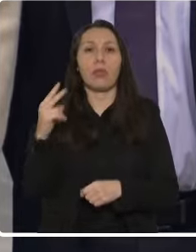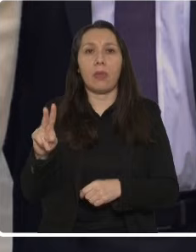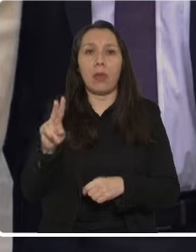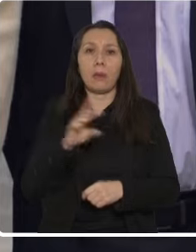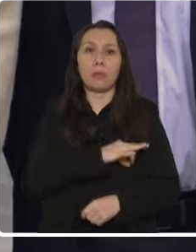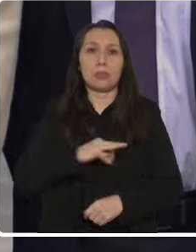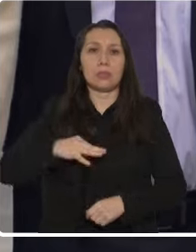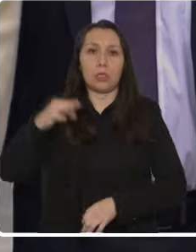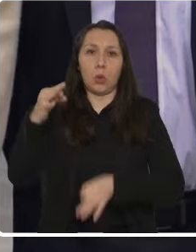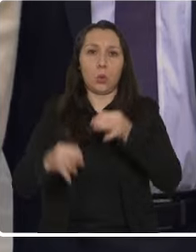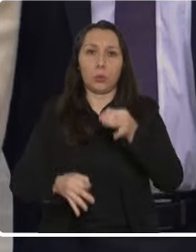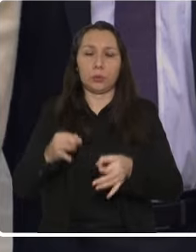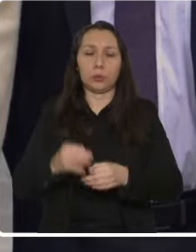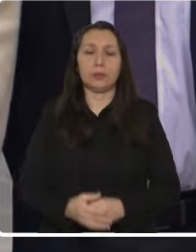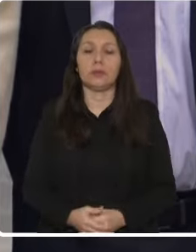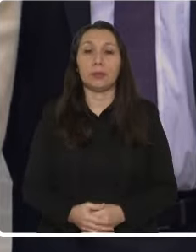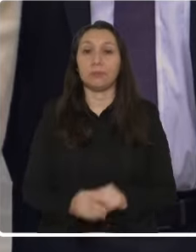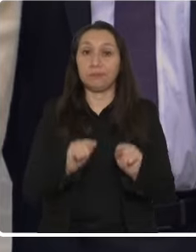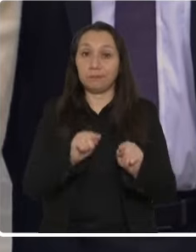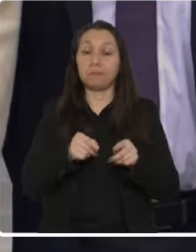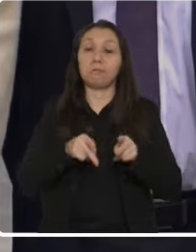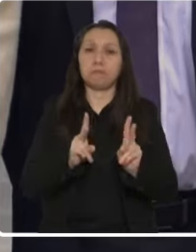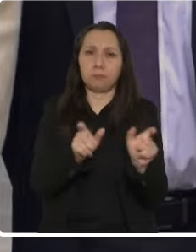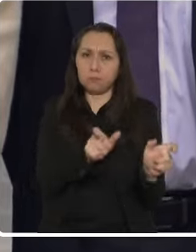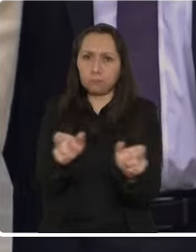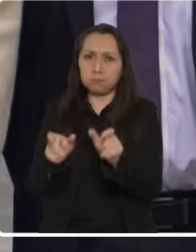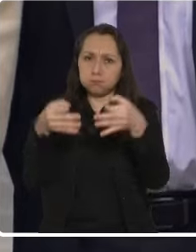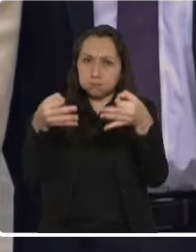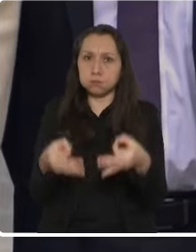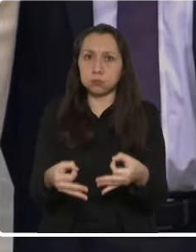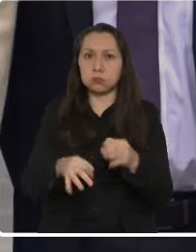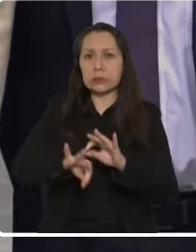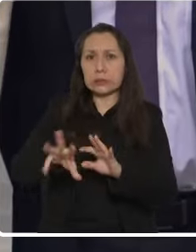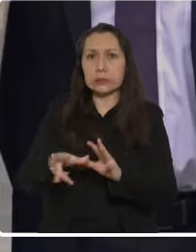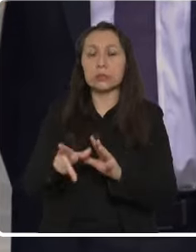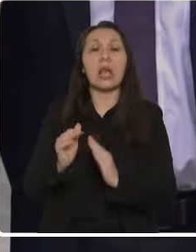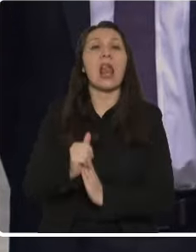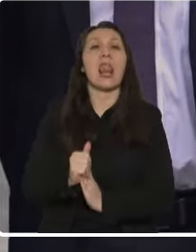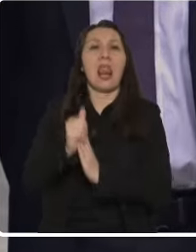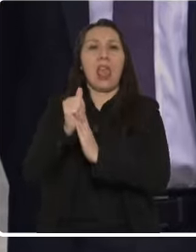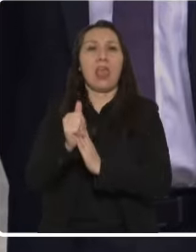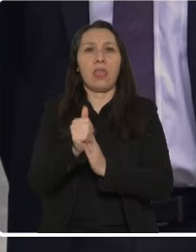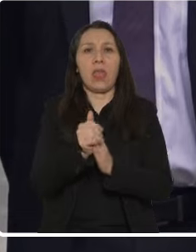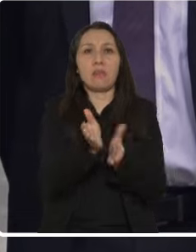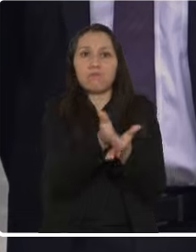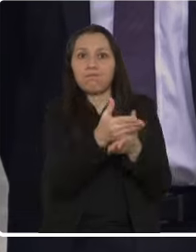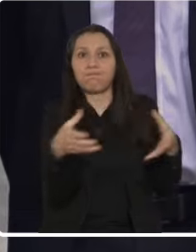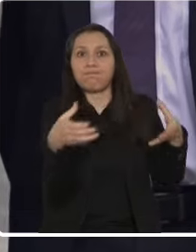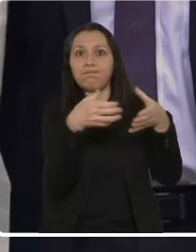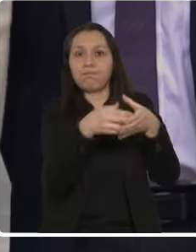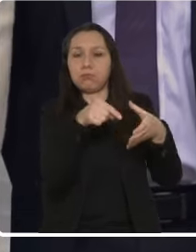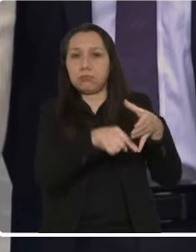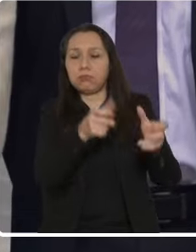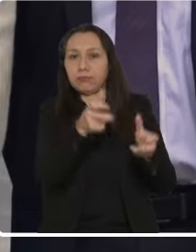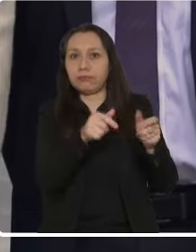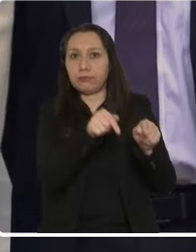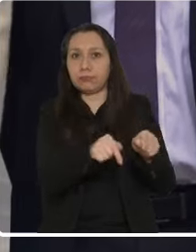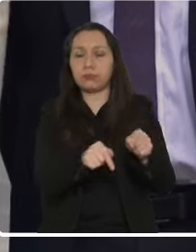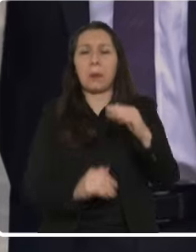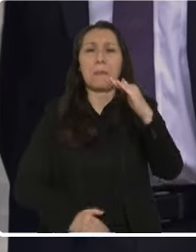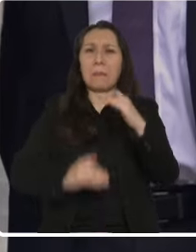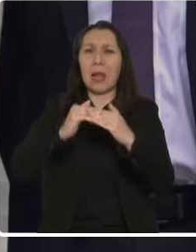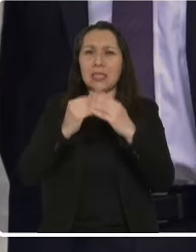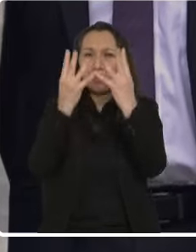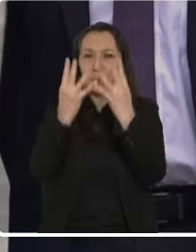Justicia. Esto permitirá el control efectivo de los criminales líderes de las bandas organizadas. Es una cárcel de